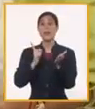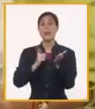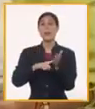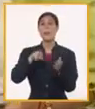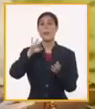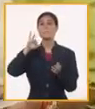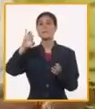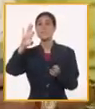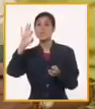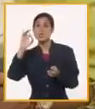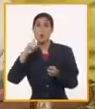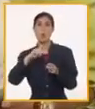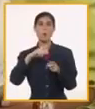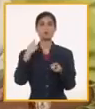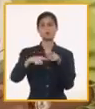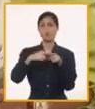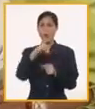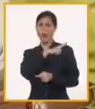momento determinado.